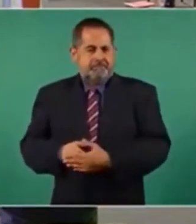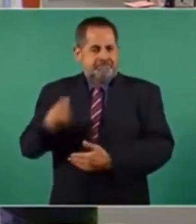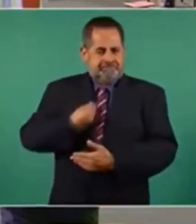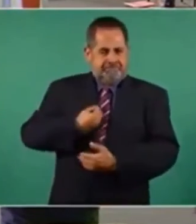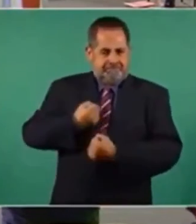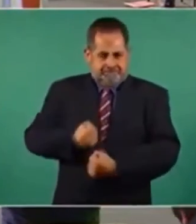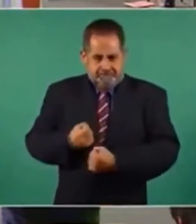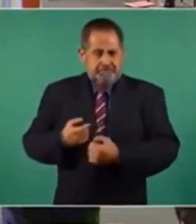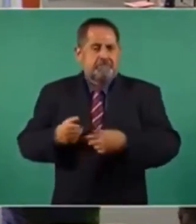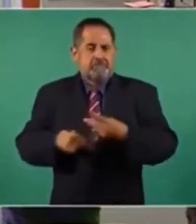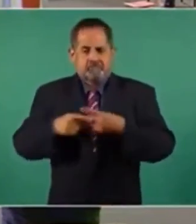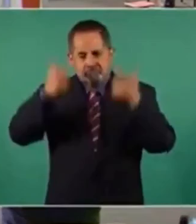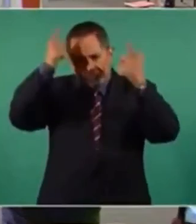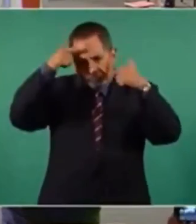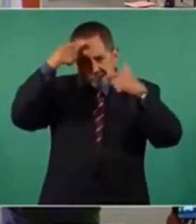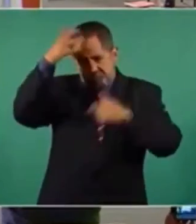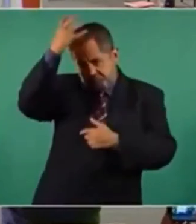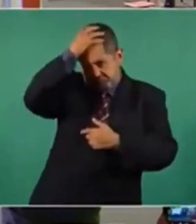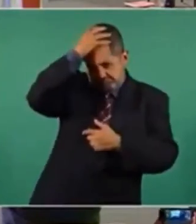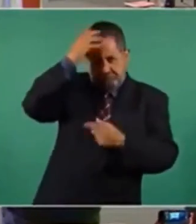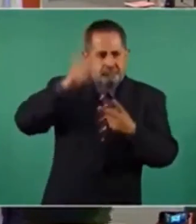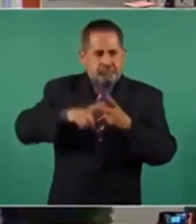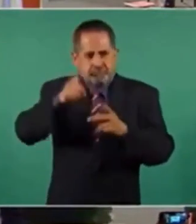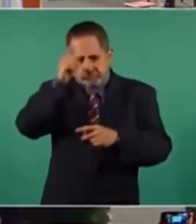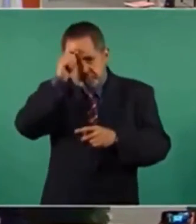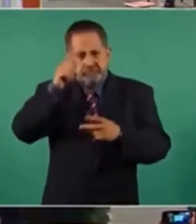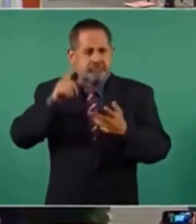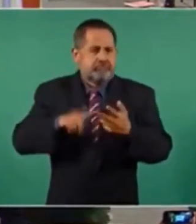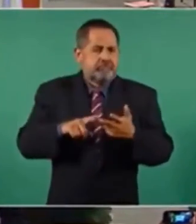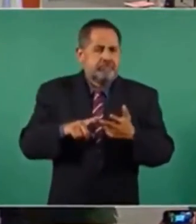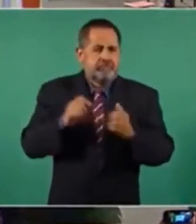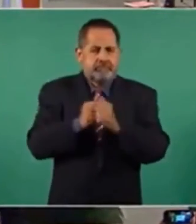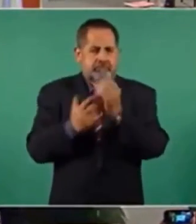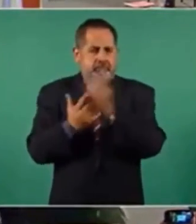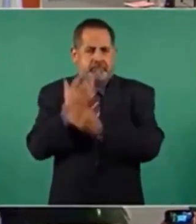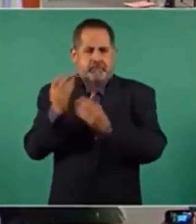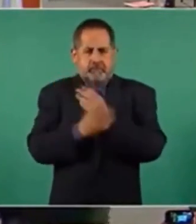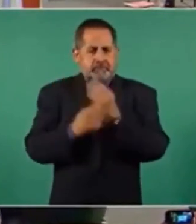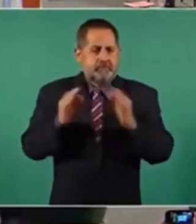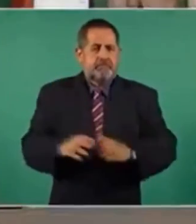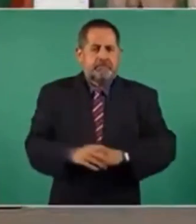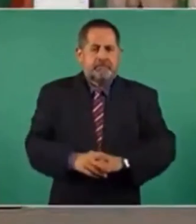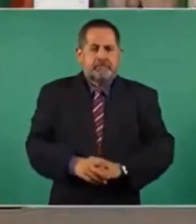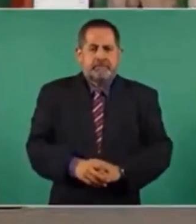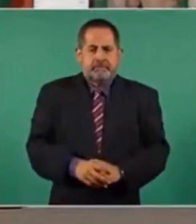su casco y gorra y sus guantes.